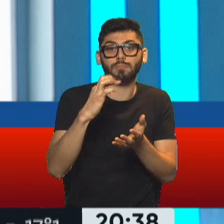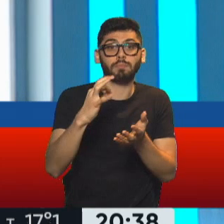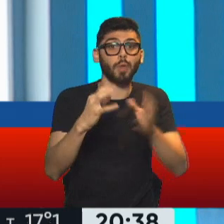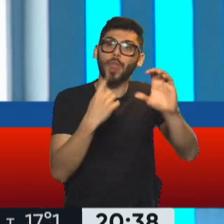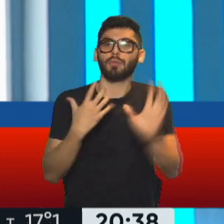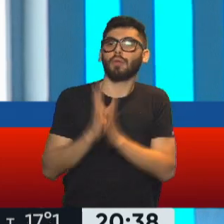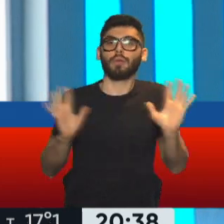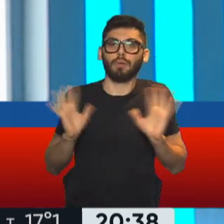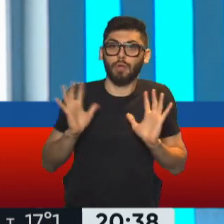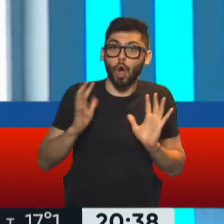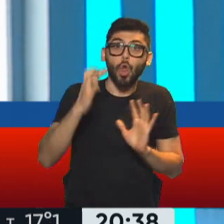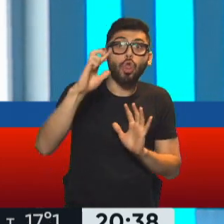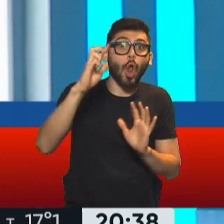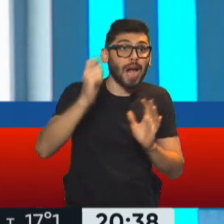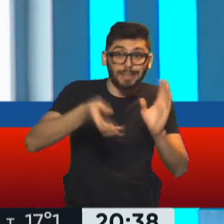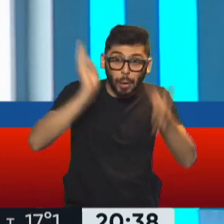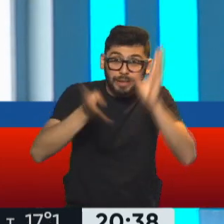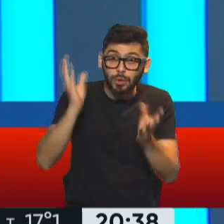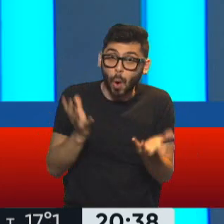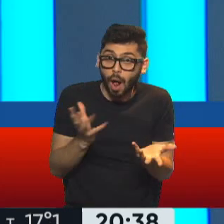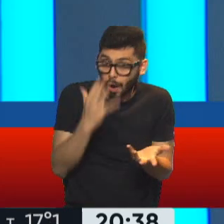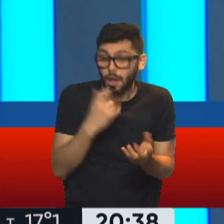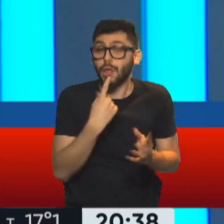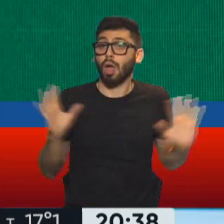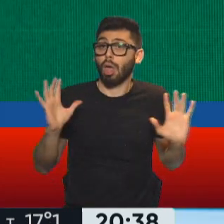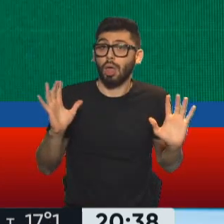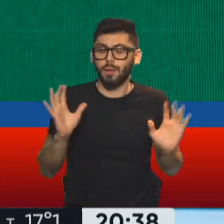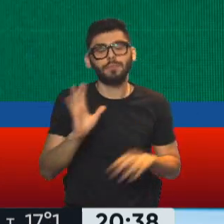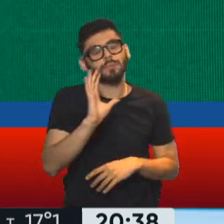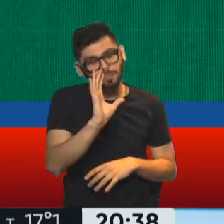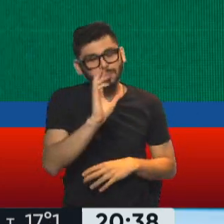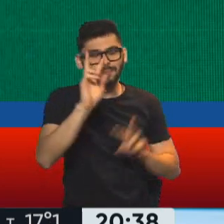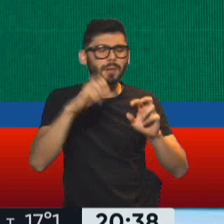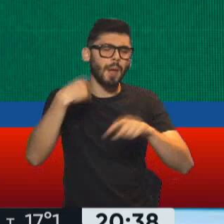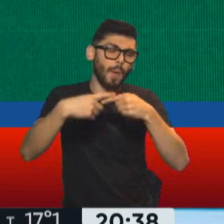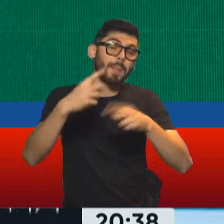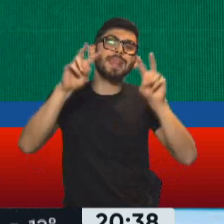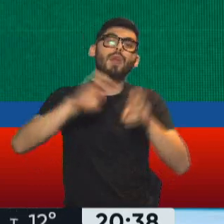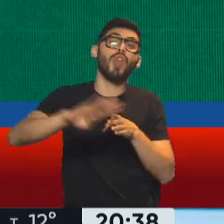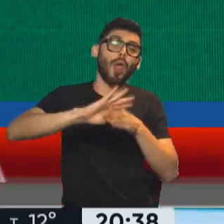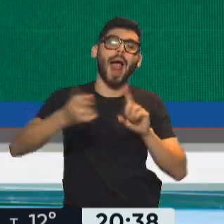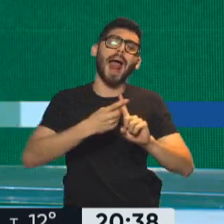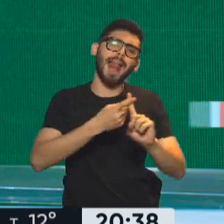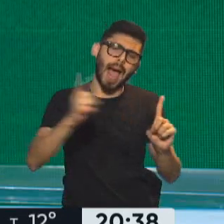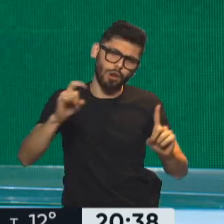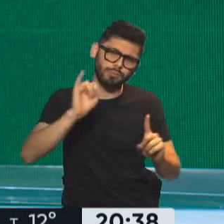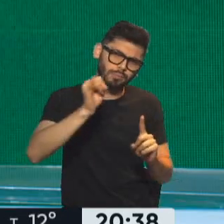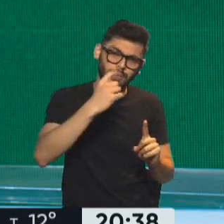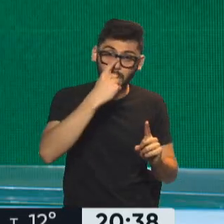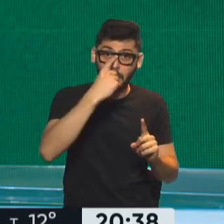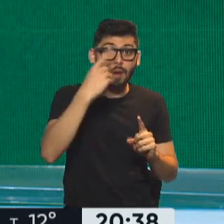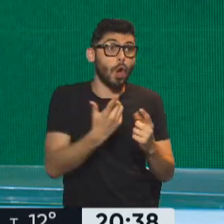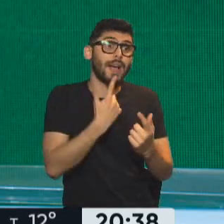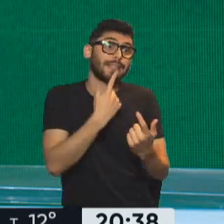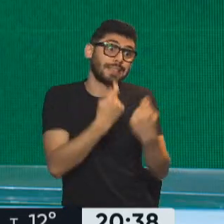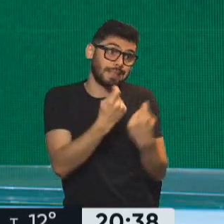de la fuga de capitales, no se hacen cargo. Vamos a volver sobre este tema seguramente, porque el tema de la deuda es un tema que da para mucho. Está la negociación, podríamos decir, una